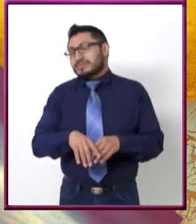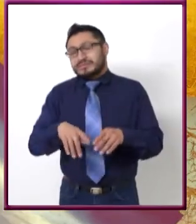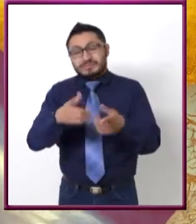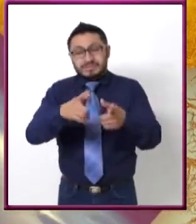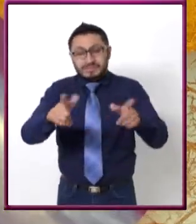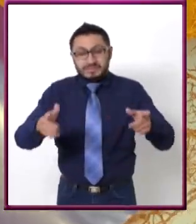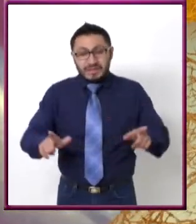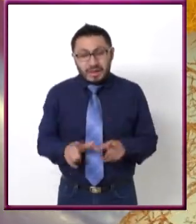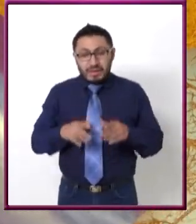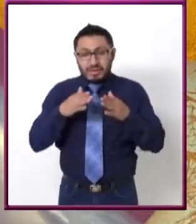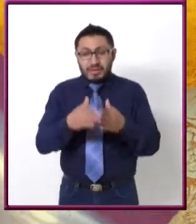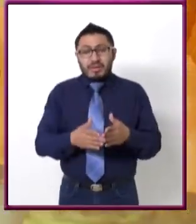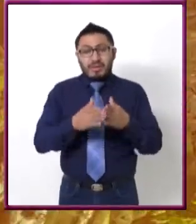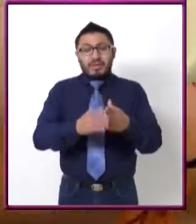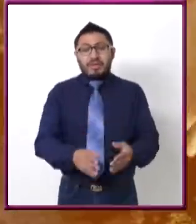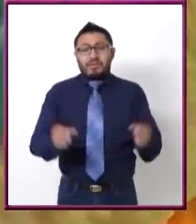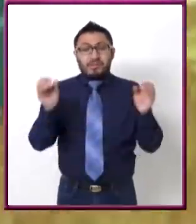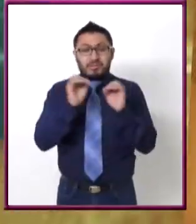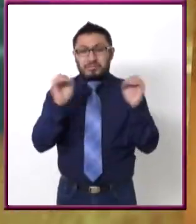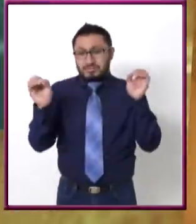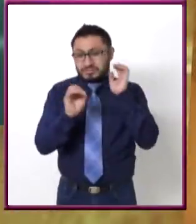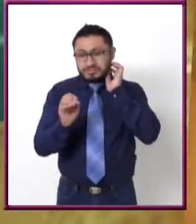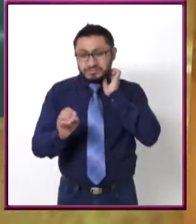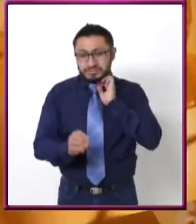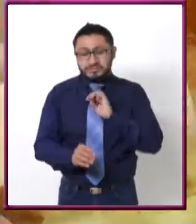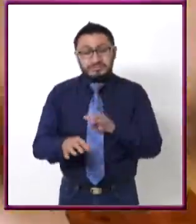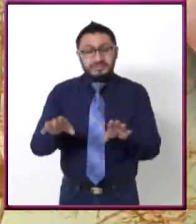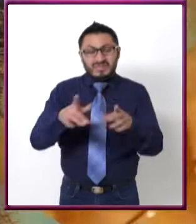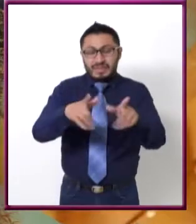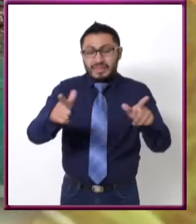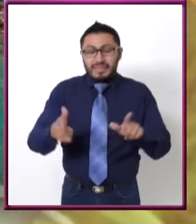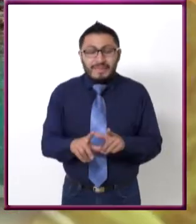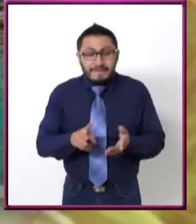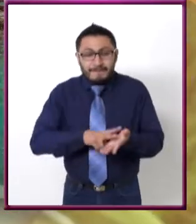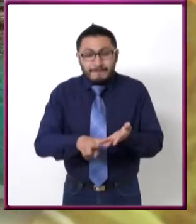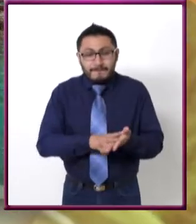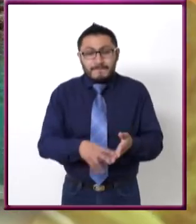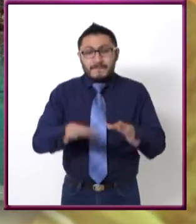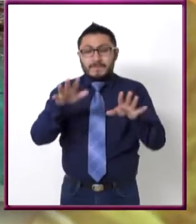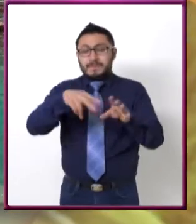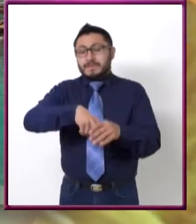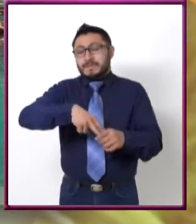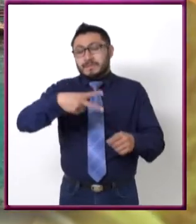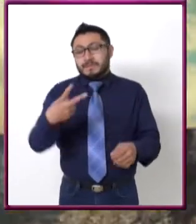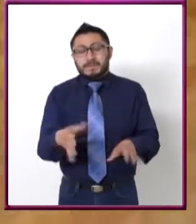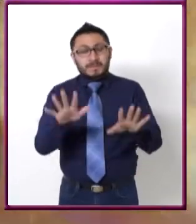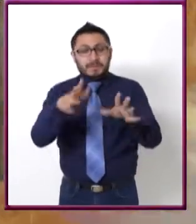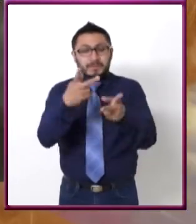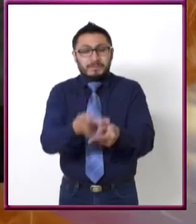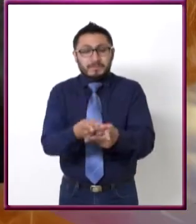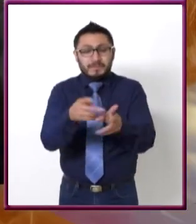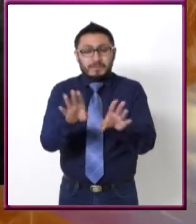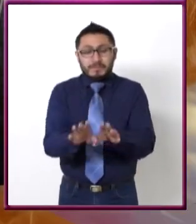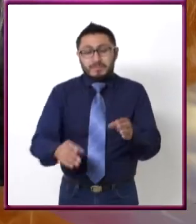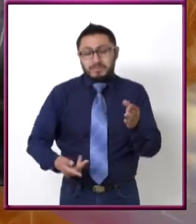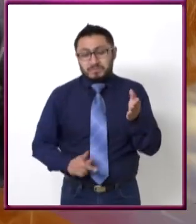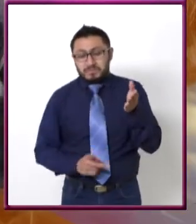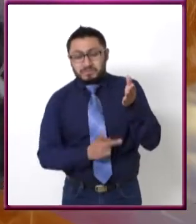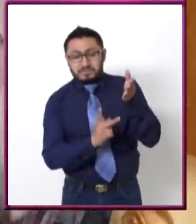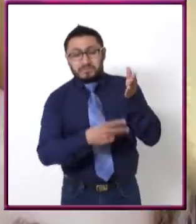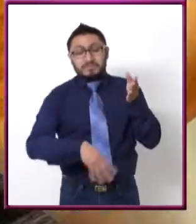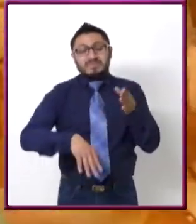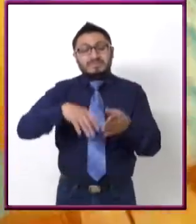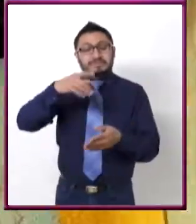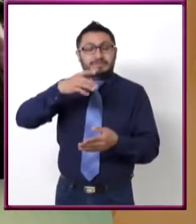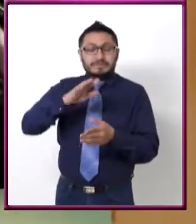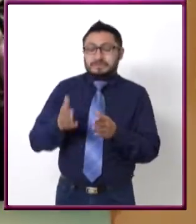insomne, con un embarcadero ya sin embarcaciones. Una laguna verde, inmóvil y paciente, conforme con sus